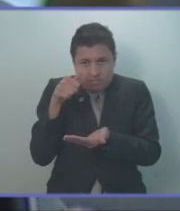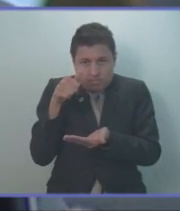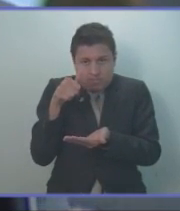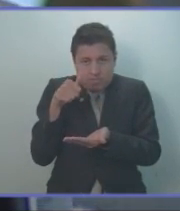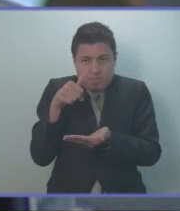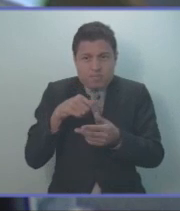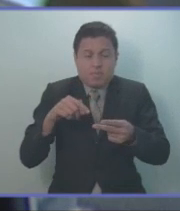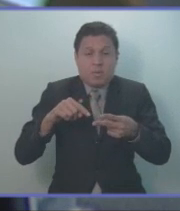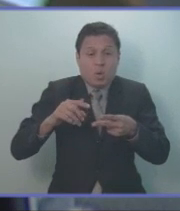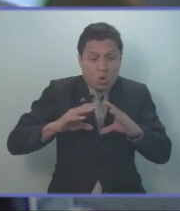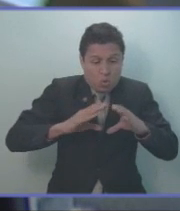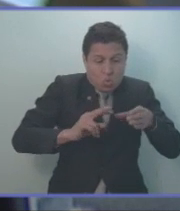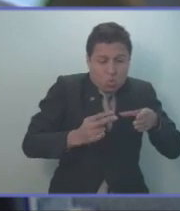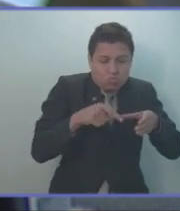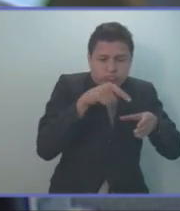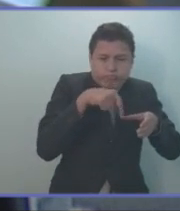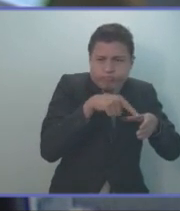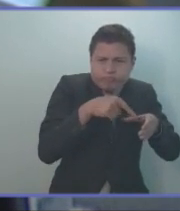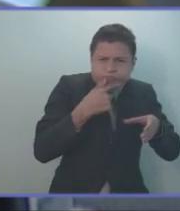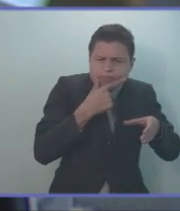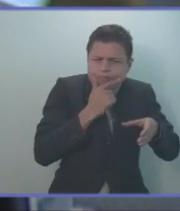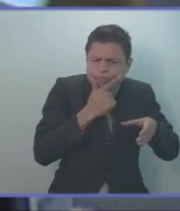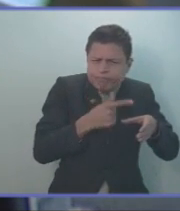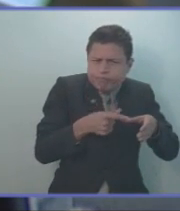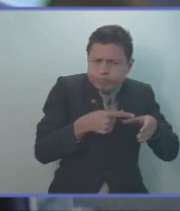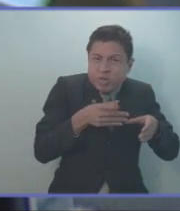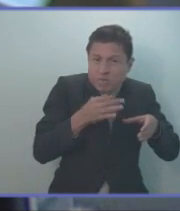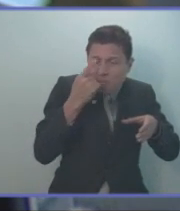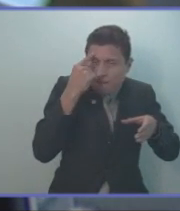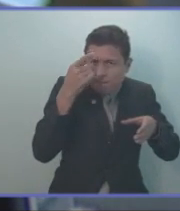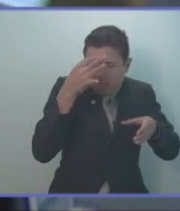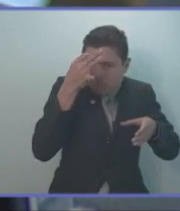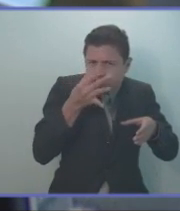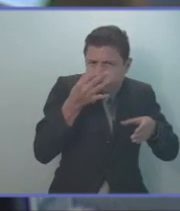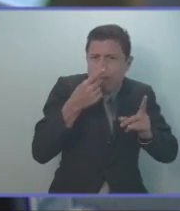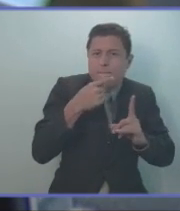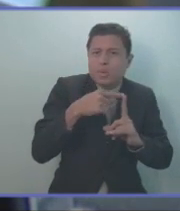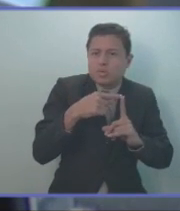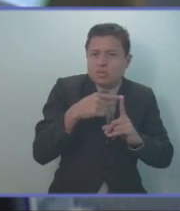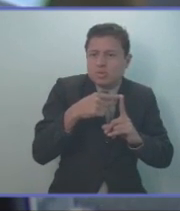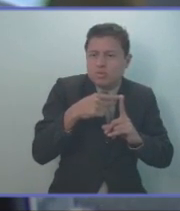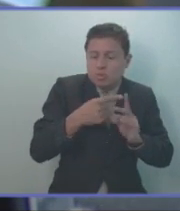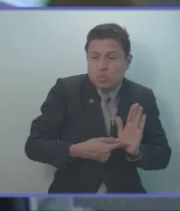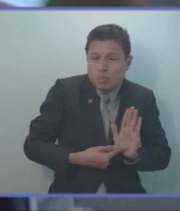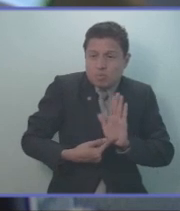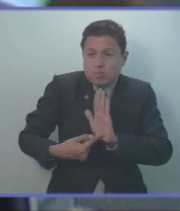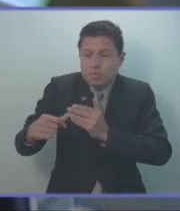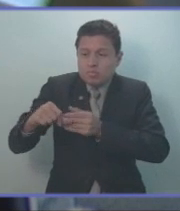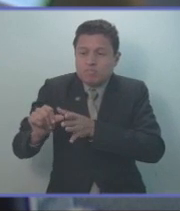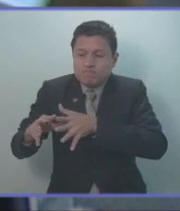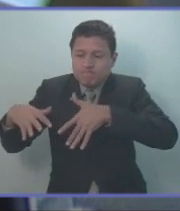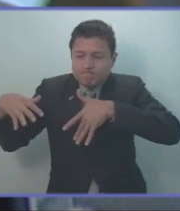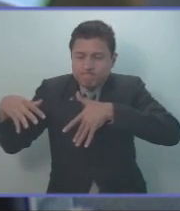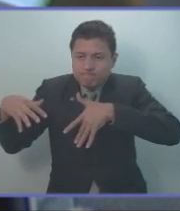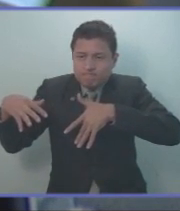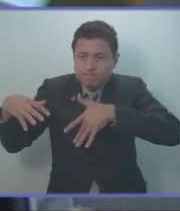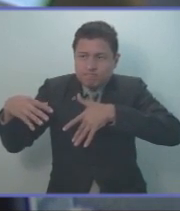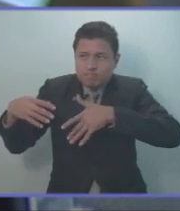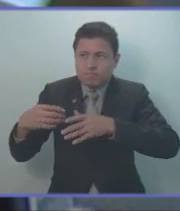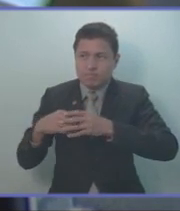El colegiado toma una decisión en el sentido positivo poniendo el pleno legislativo, ya sea que se emita